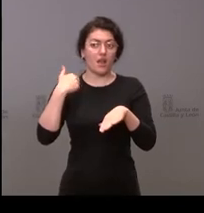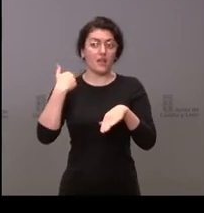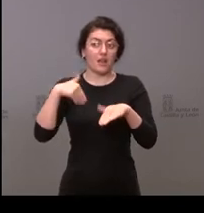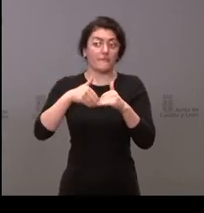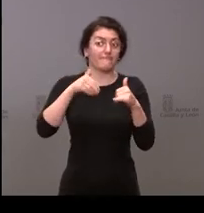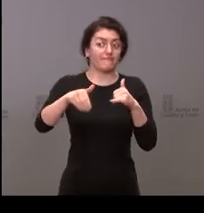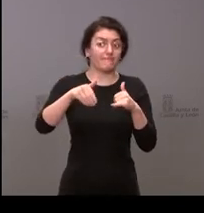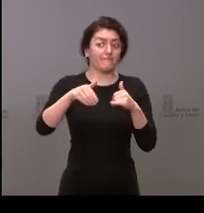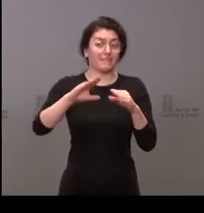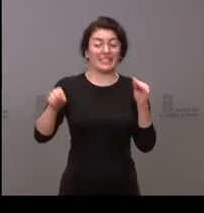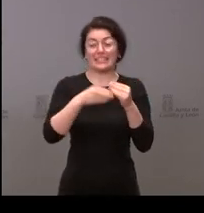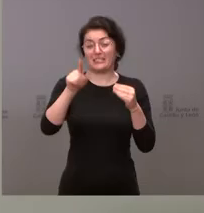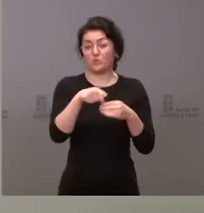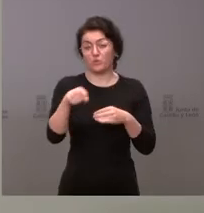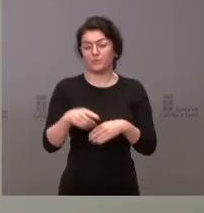gracias